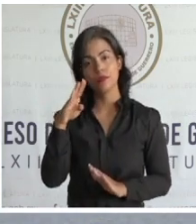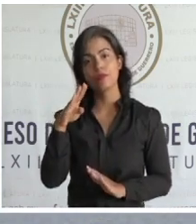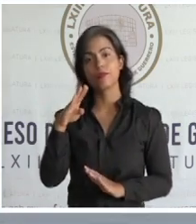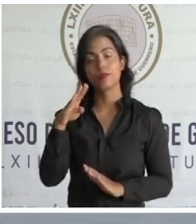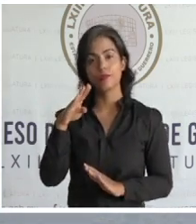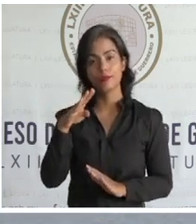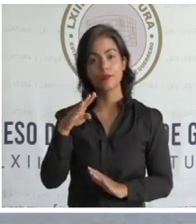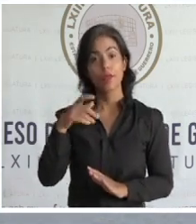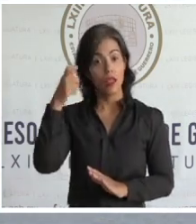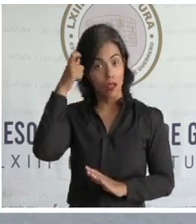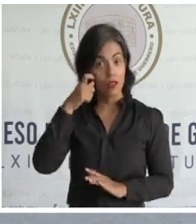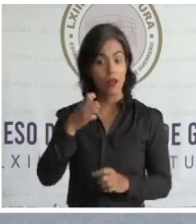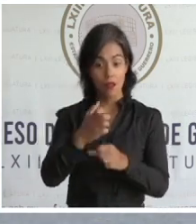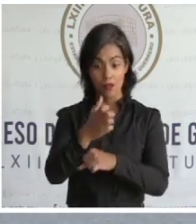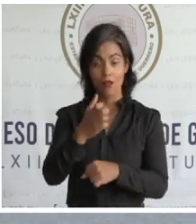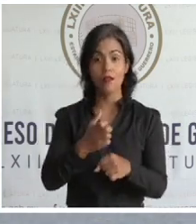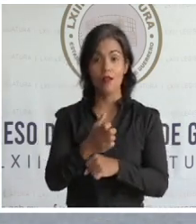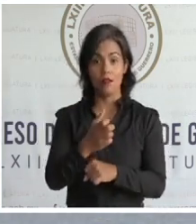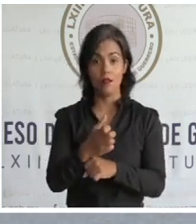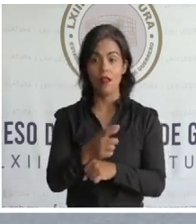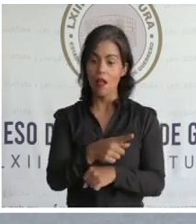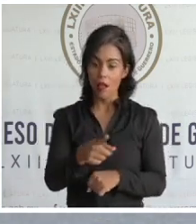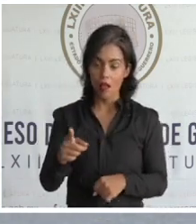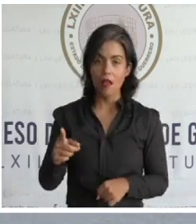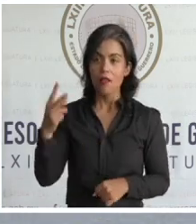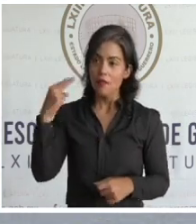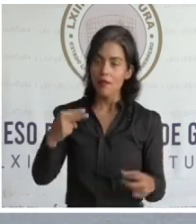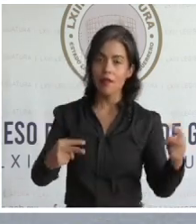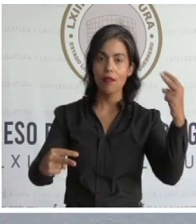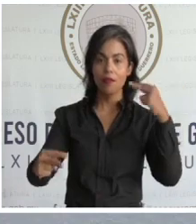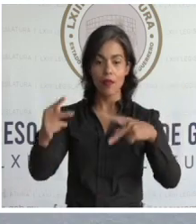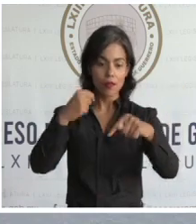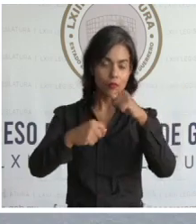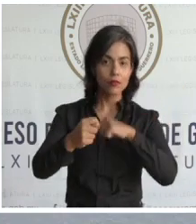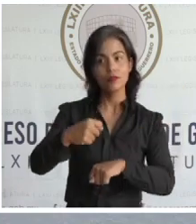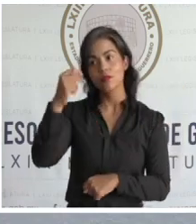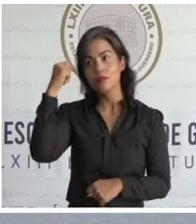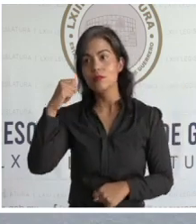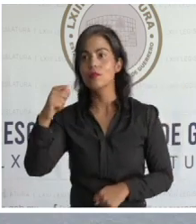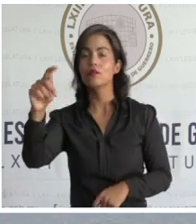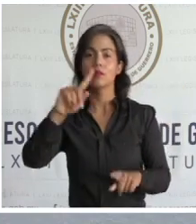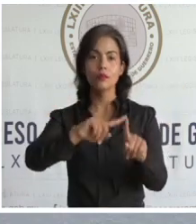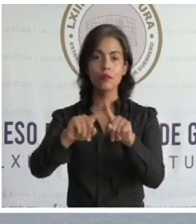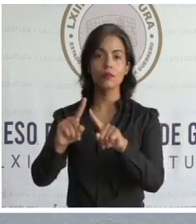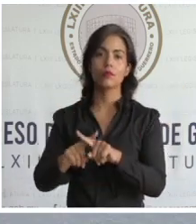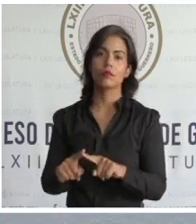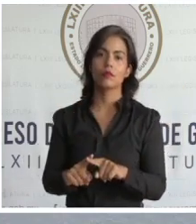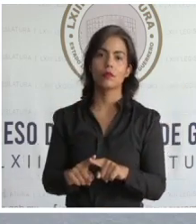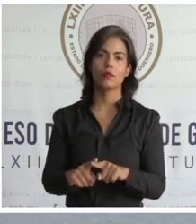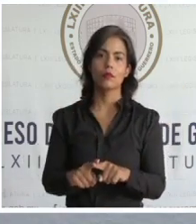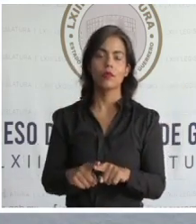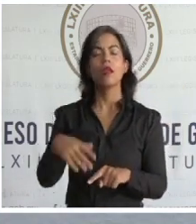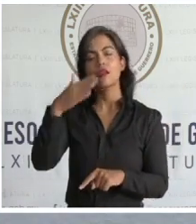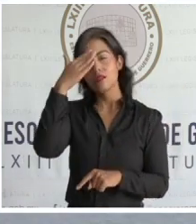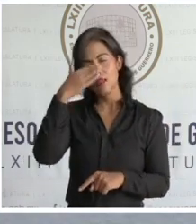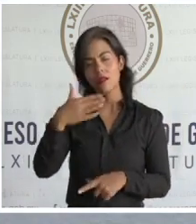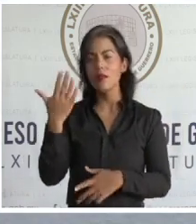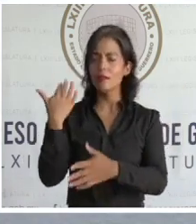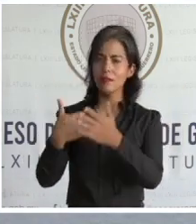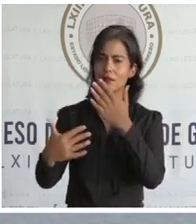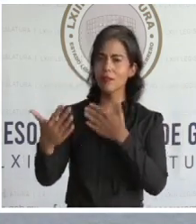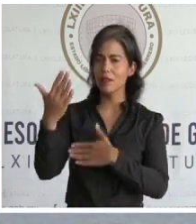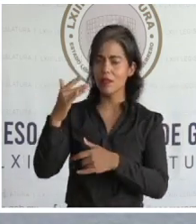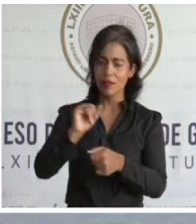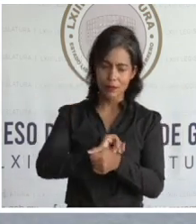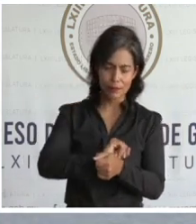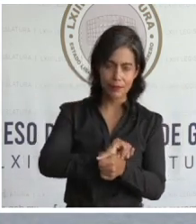del sector turístico, que apenas se repone de la crisis que representó la pandemia